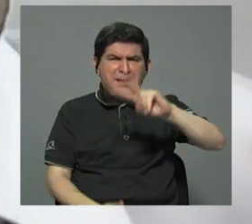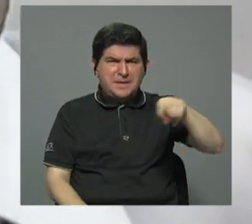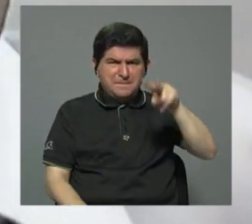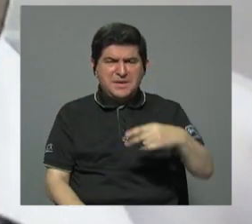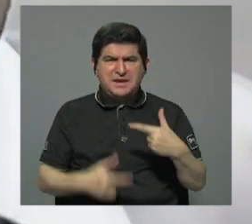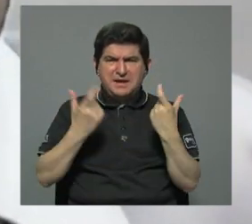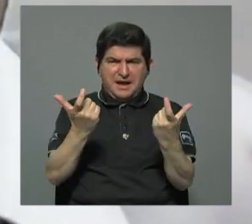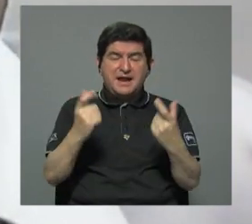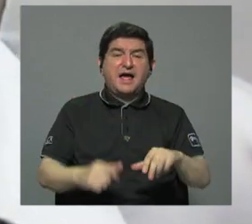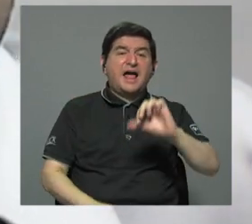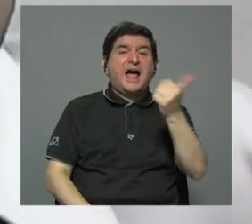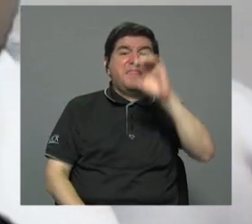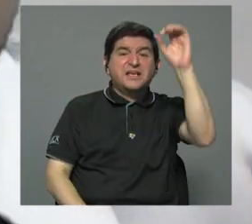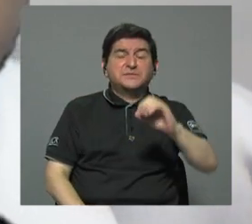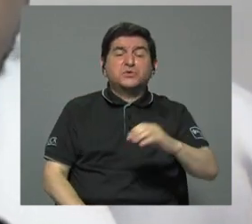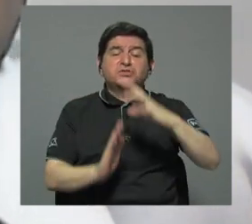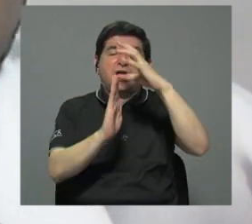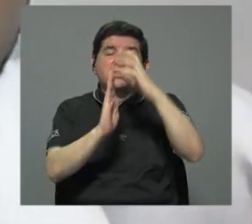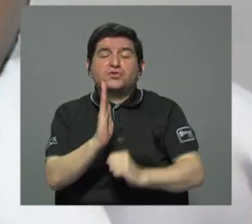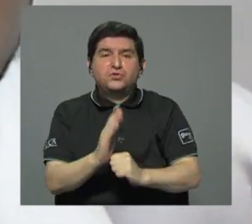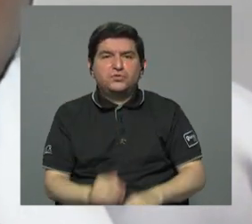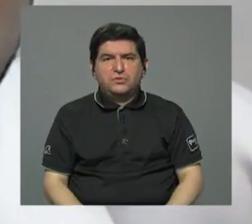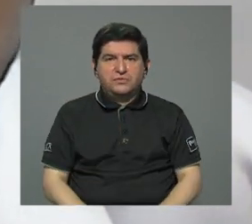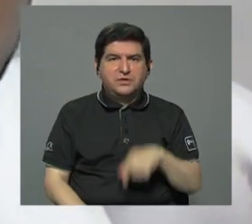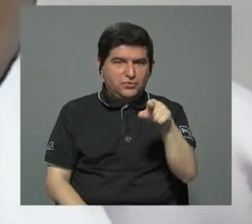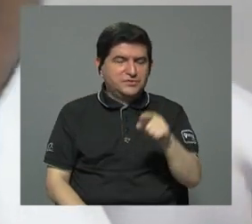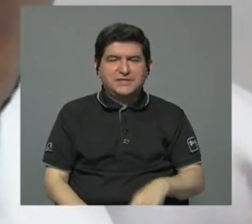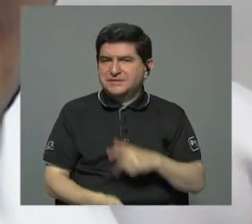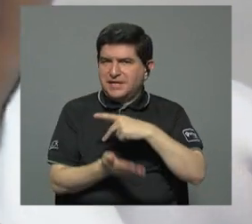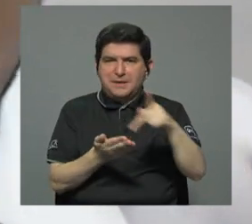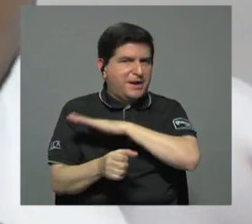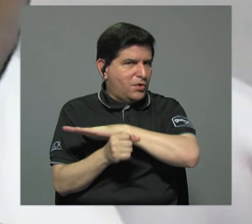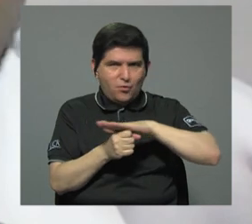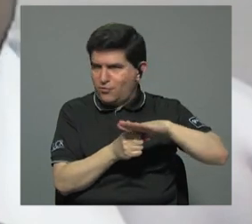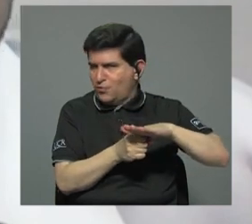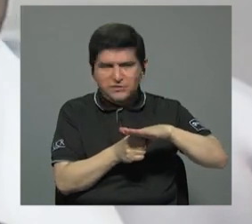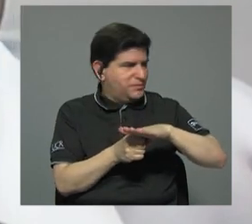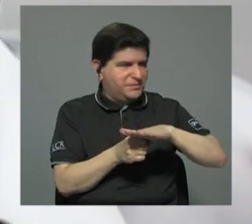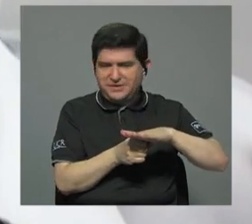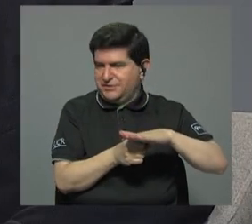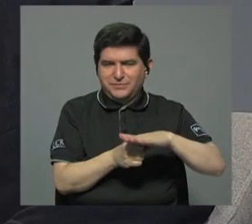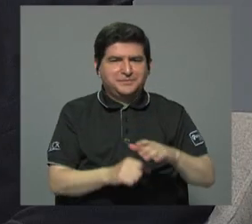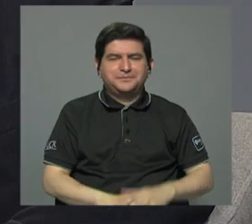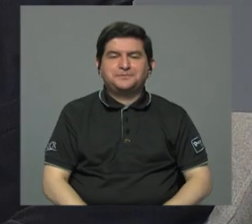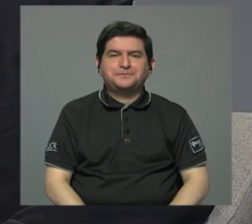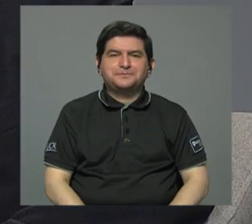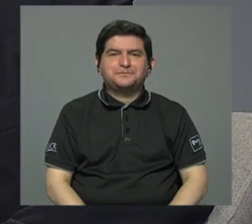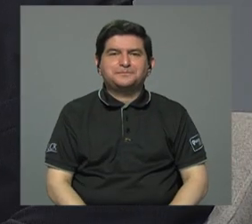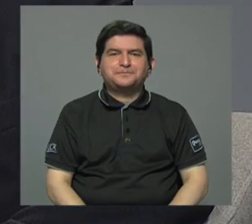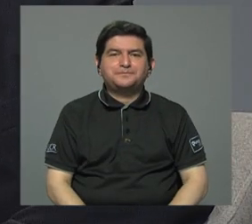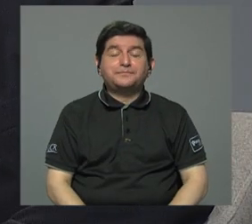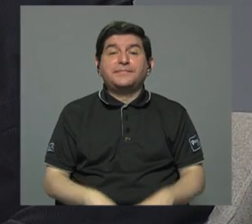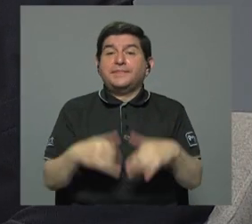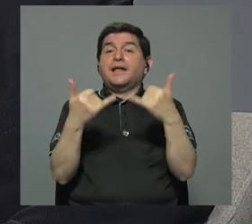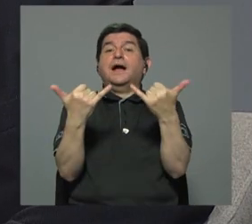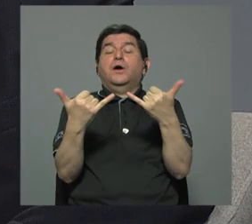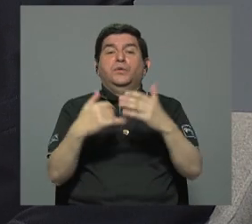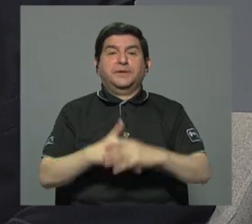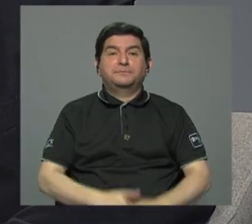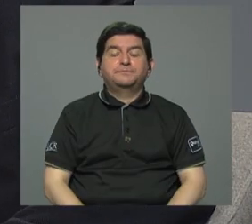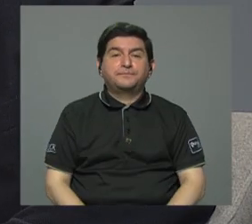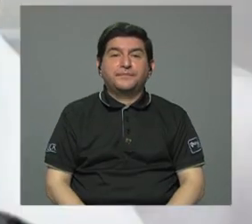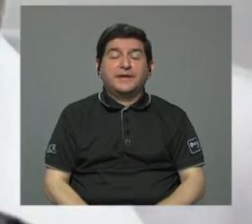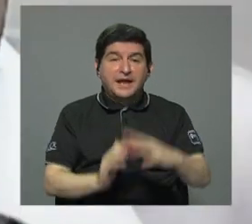quitarle ese 10%, o sea, su salario no le va a llegar completamente líquido, ¿verdad? Ahora,